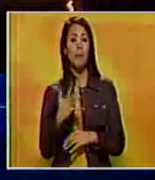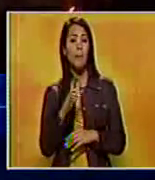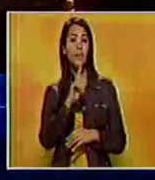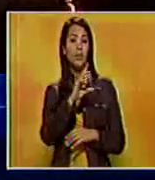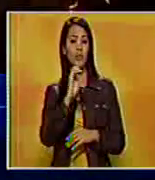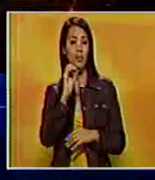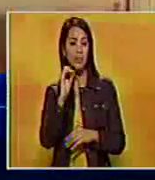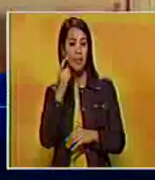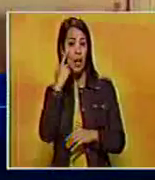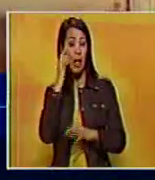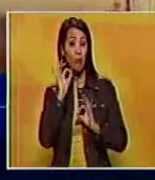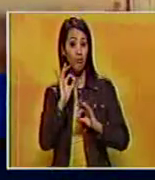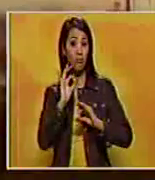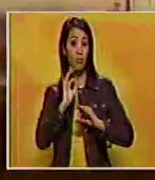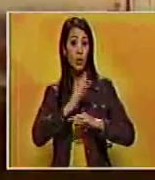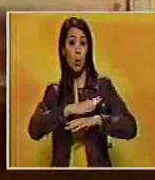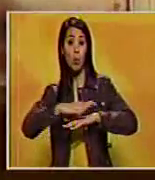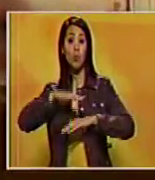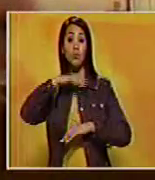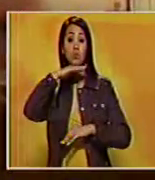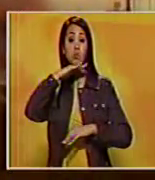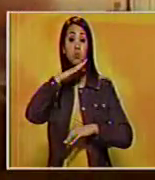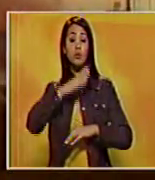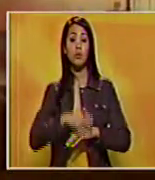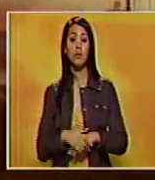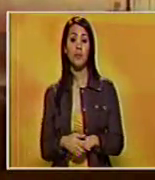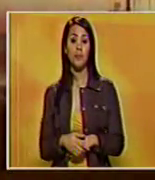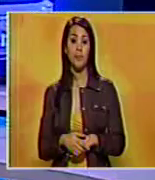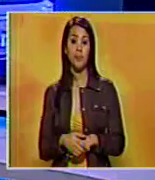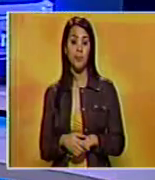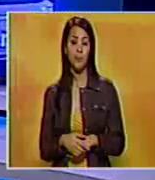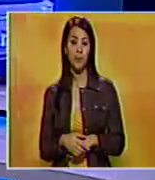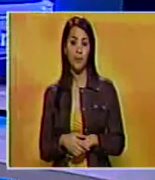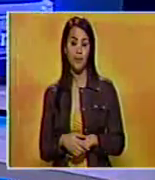alertas de inundaciones en algunas zonas costeras. Bueno, amigos.